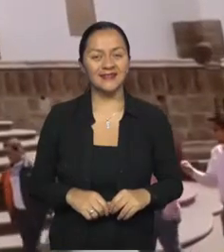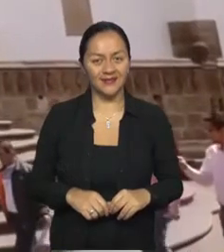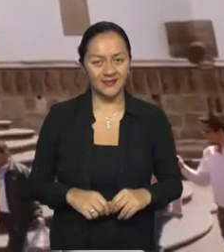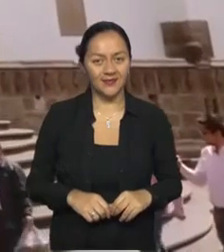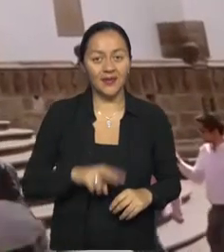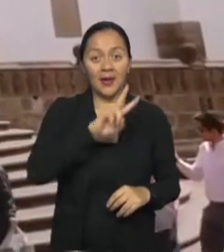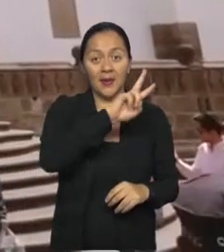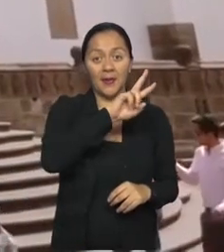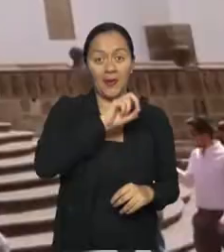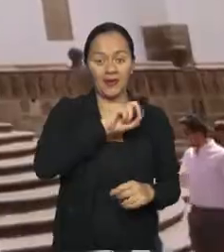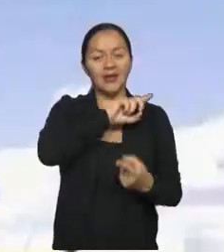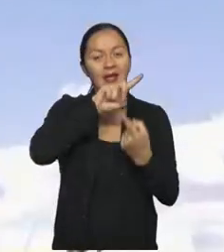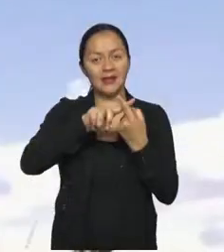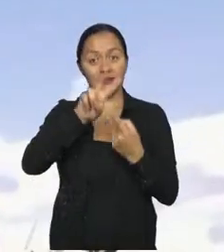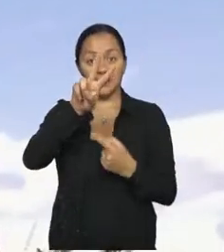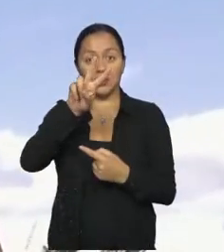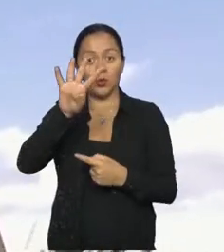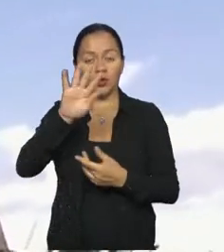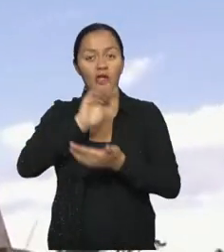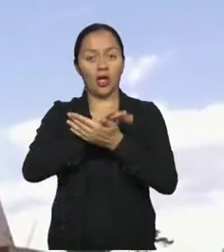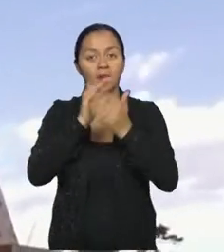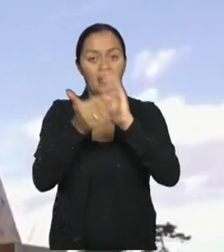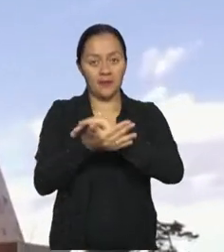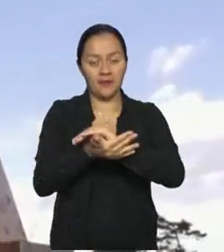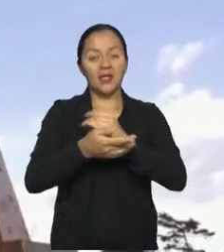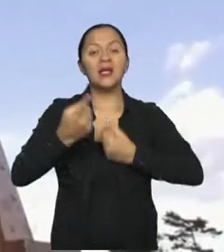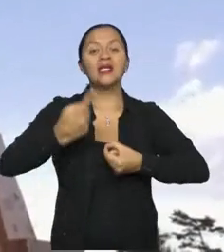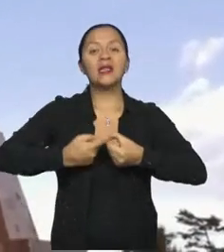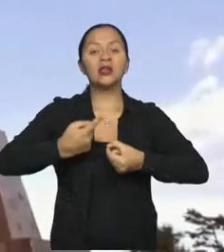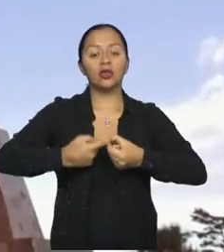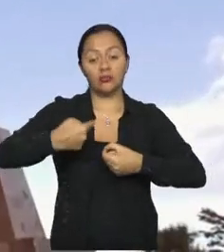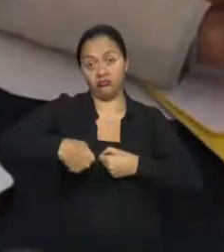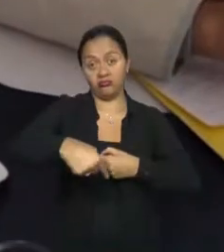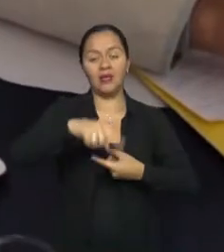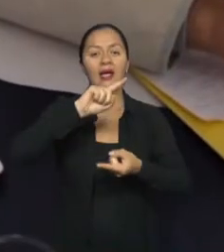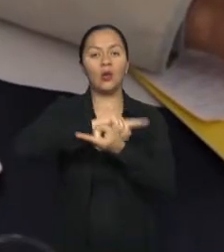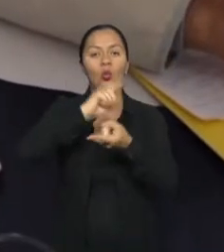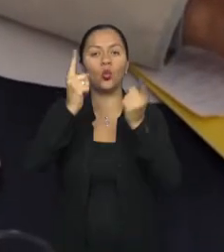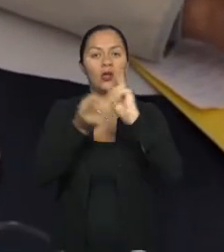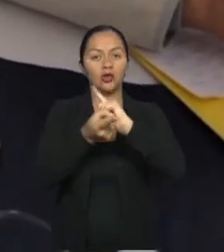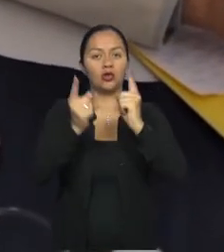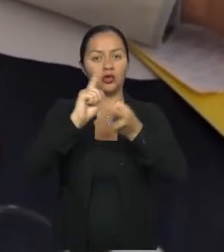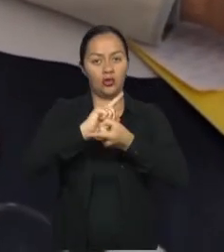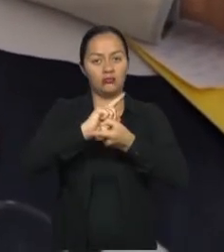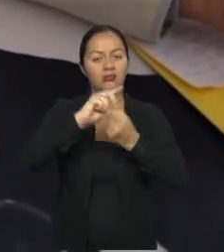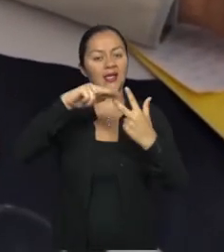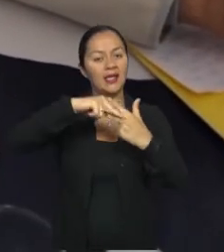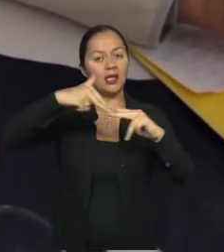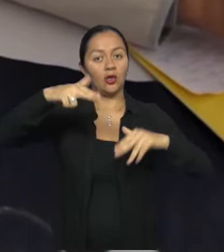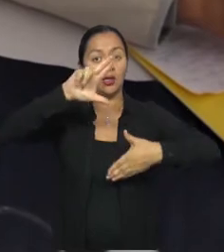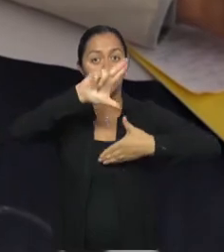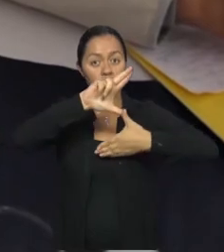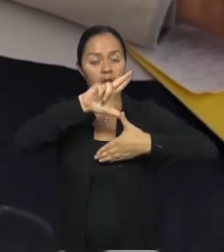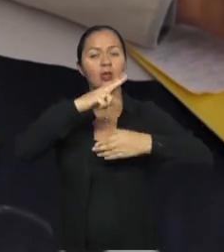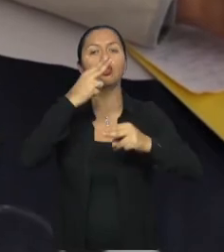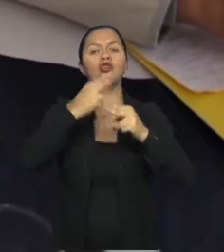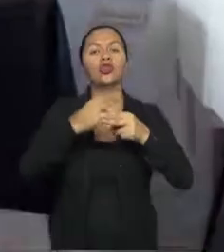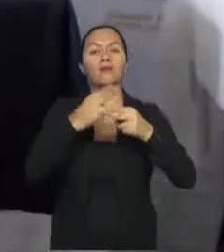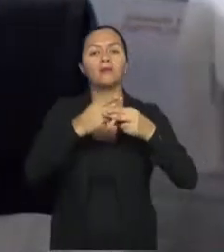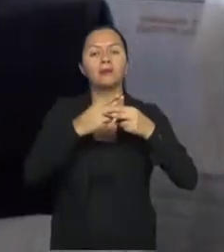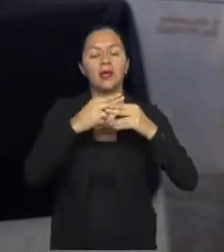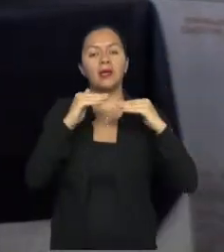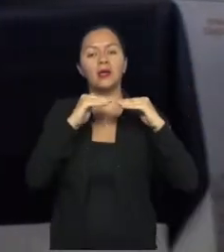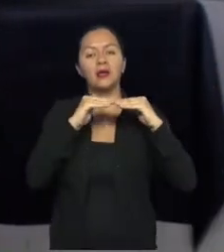Del 20 al 24 de noviembre, Quito será sede del Encuentro Continental y Regional Construyendo Igualdad. Este